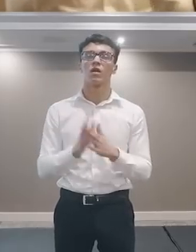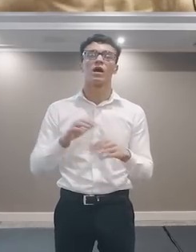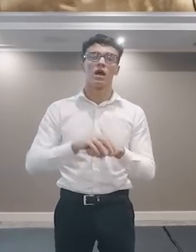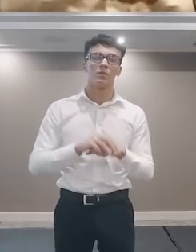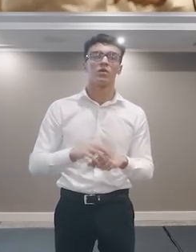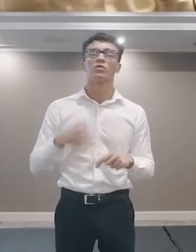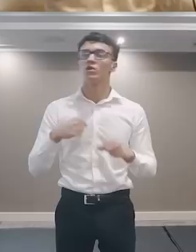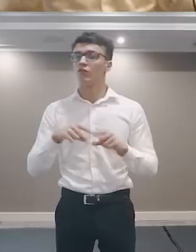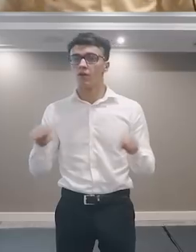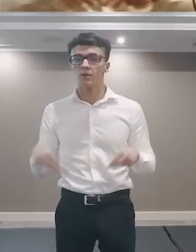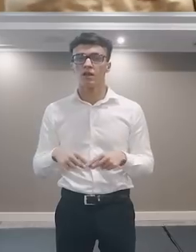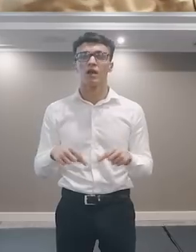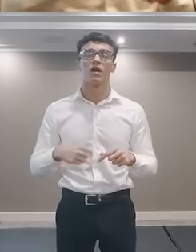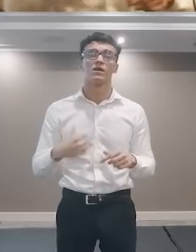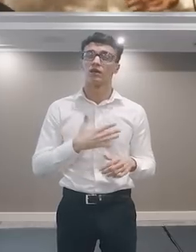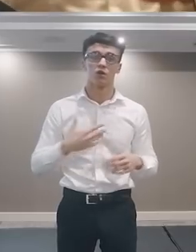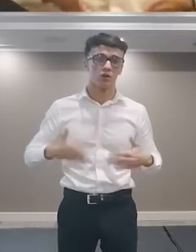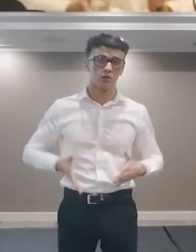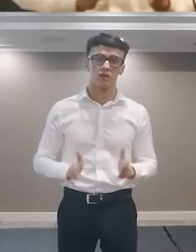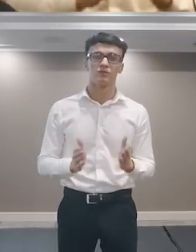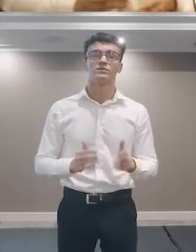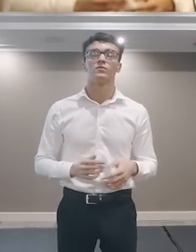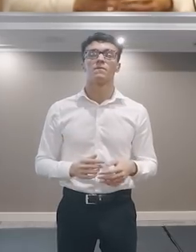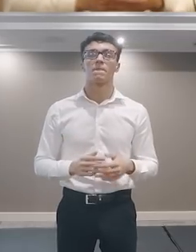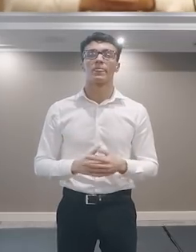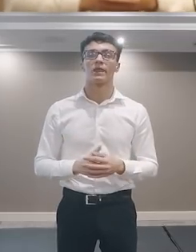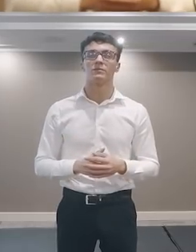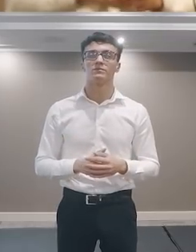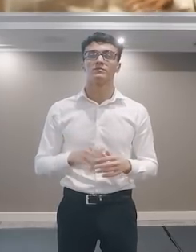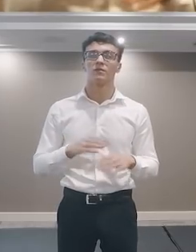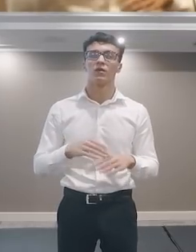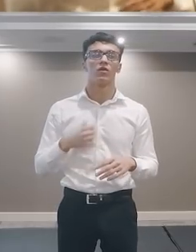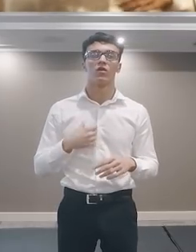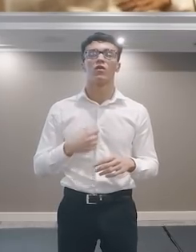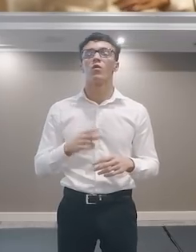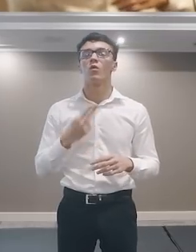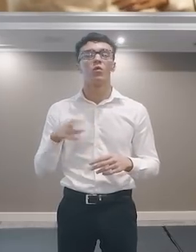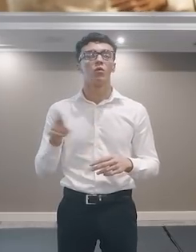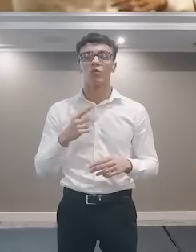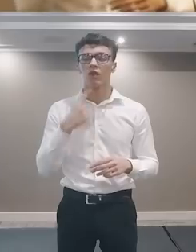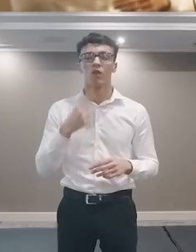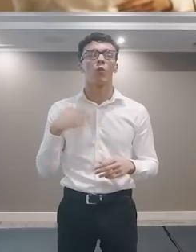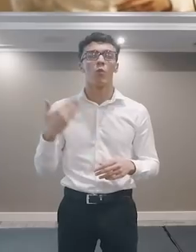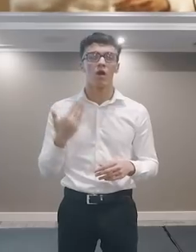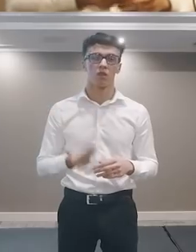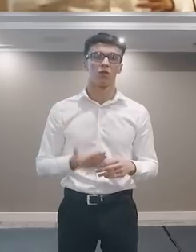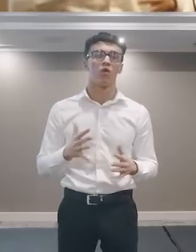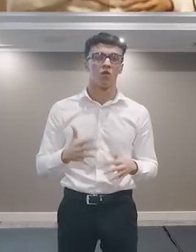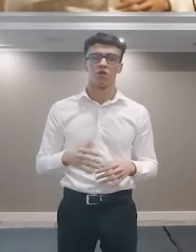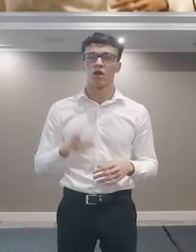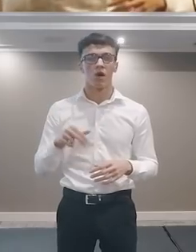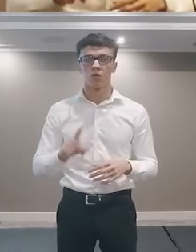familia o con los hijos nos vamos a ir aquí vamos a idea pues ni ponemos fecha ni sabemos cuándo porque realmente no tenemos la capacidad